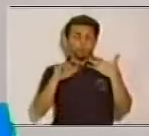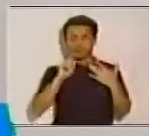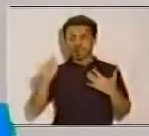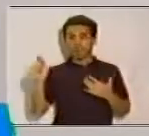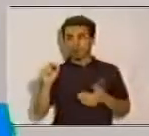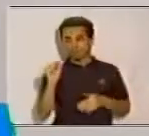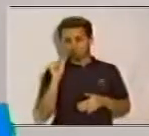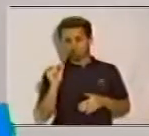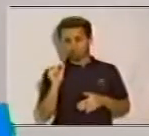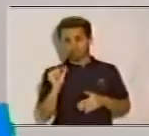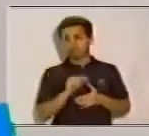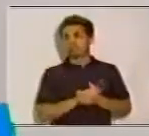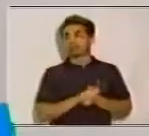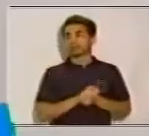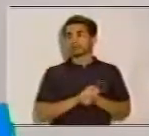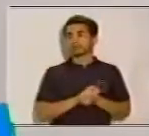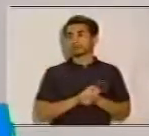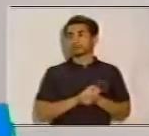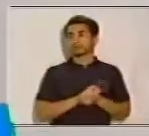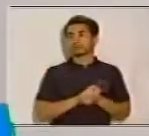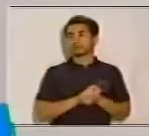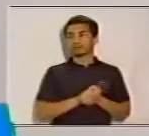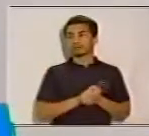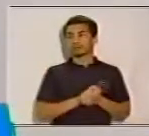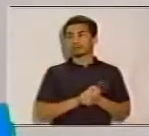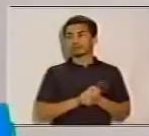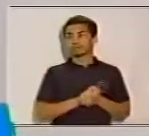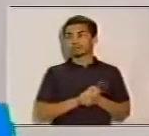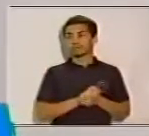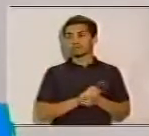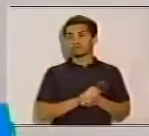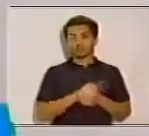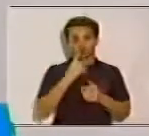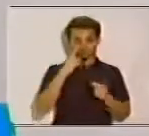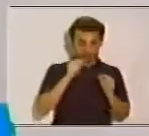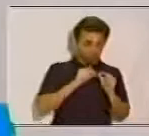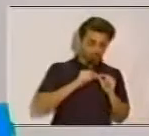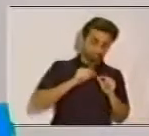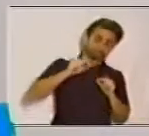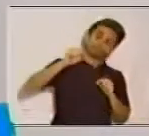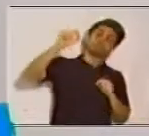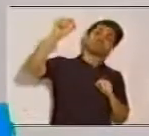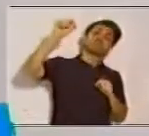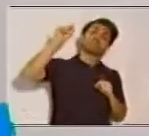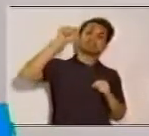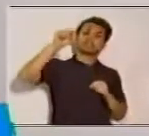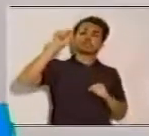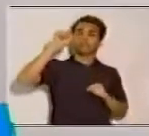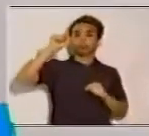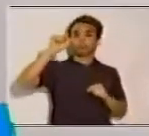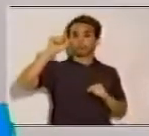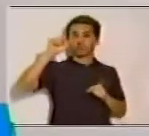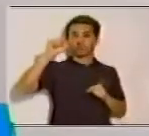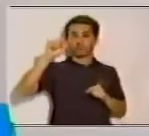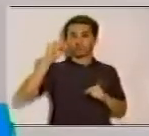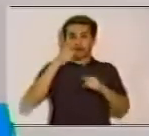Otro punto que me va a servir. El punto que está cabal hasta arriba. En el centro,